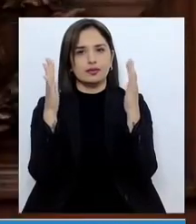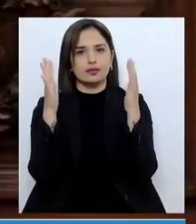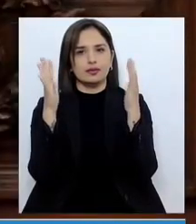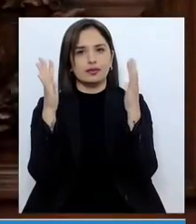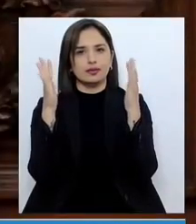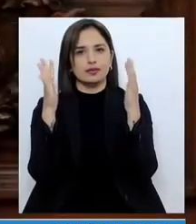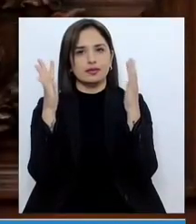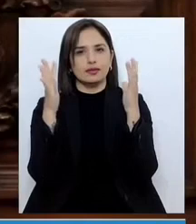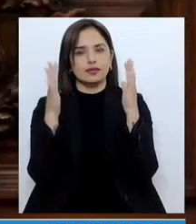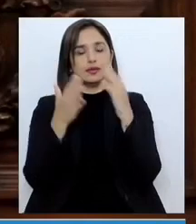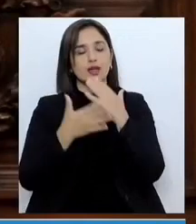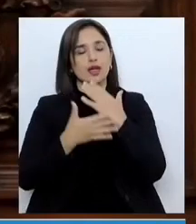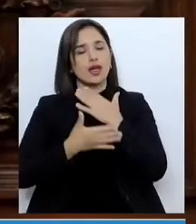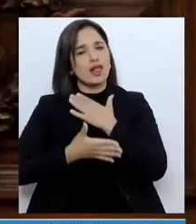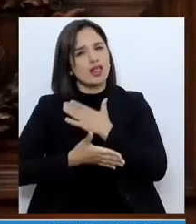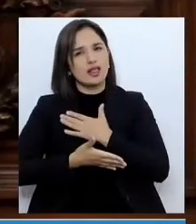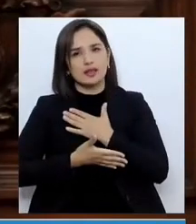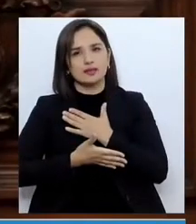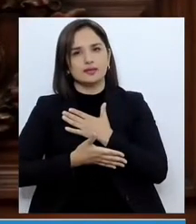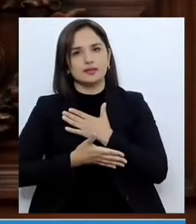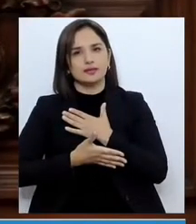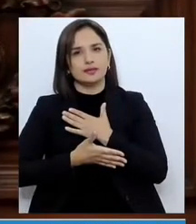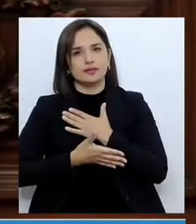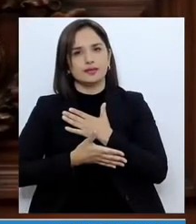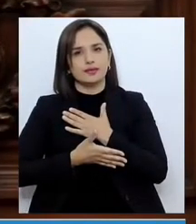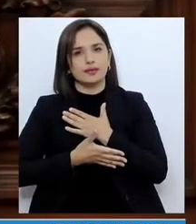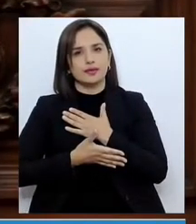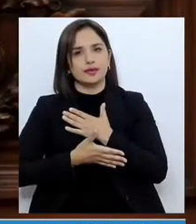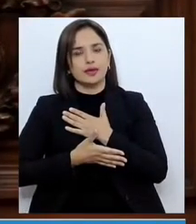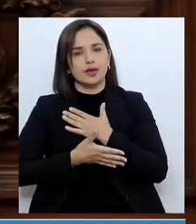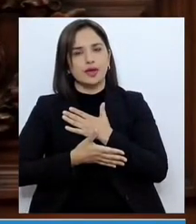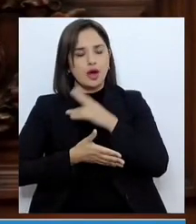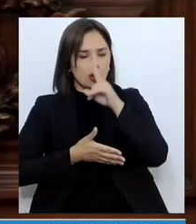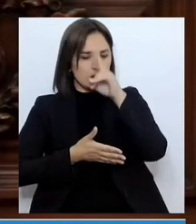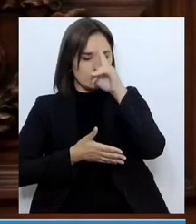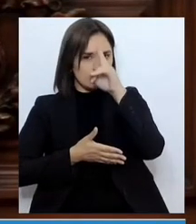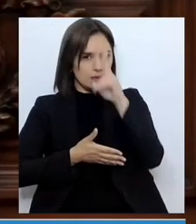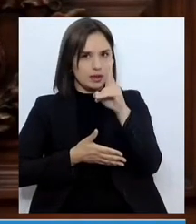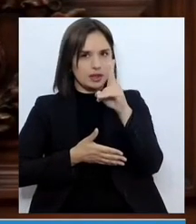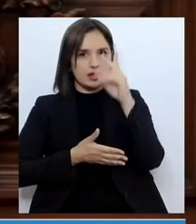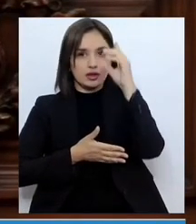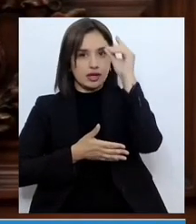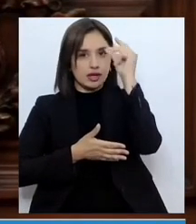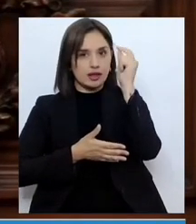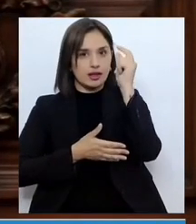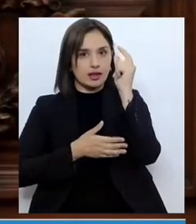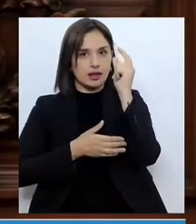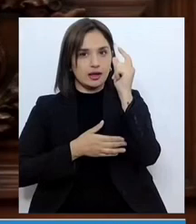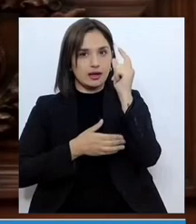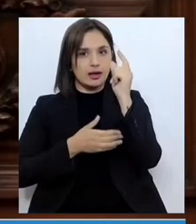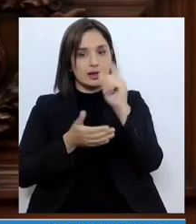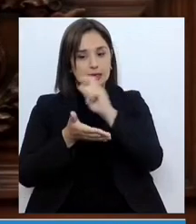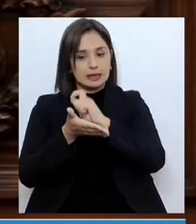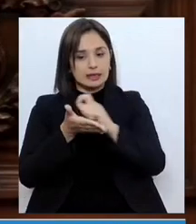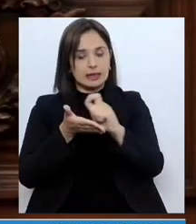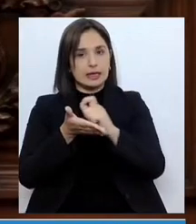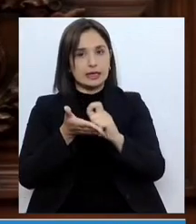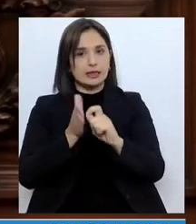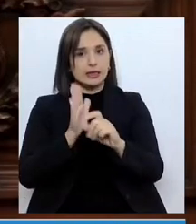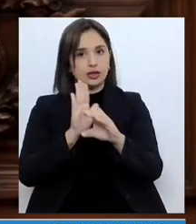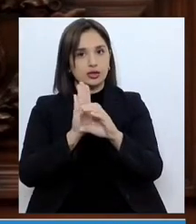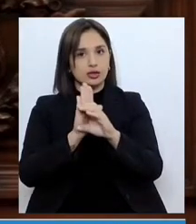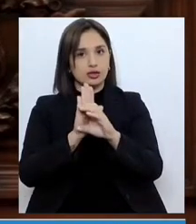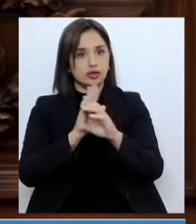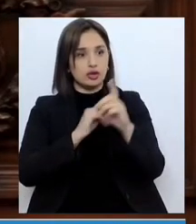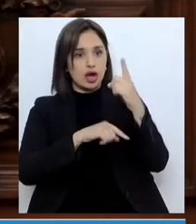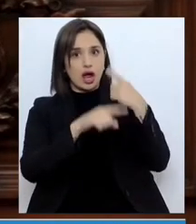Deseo, honrando las ideas que se desprenden del texto de constituciones escritas en otros momentos históricos